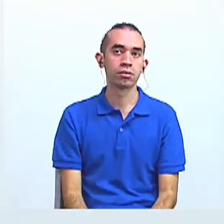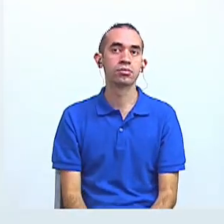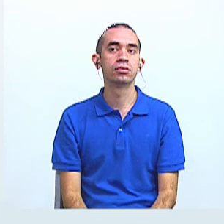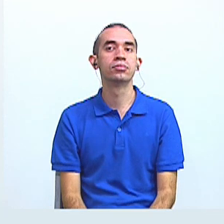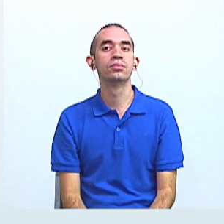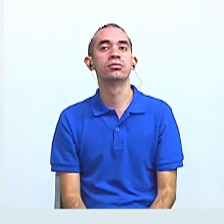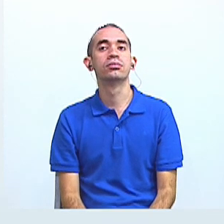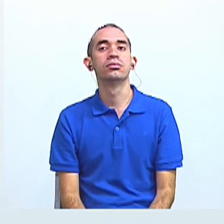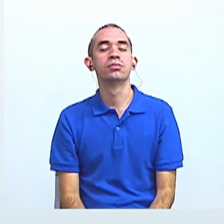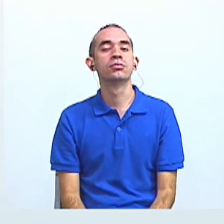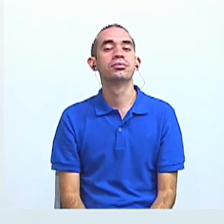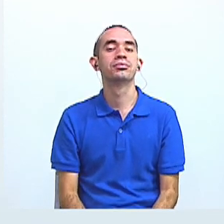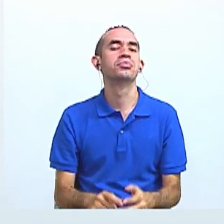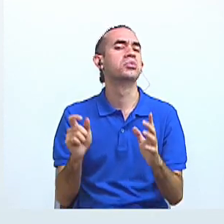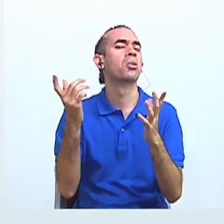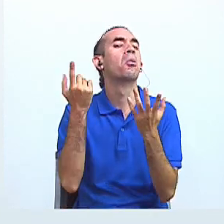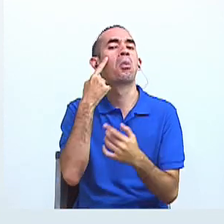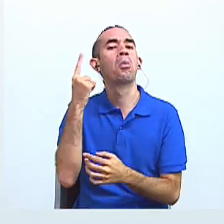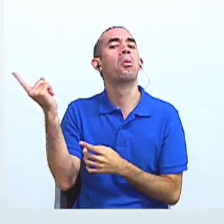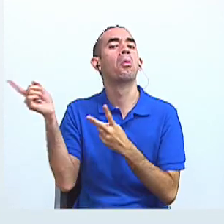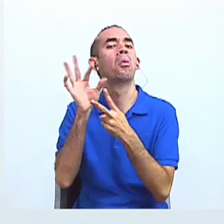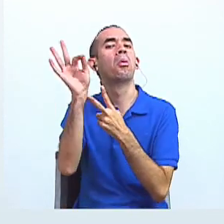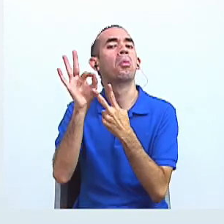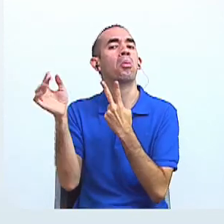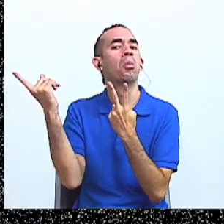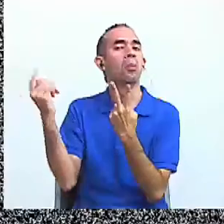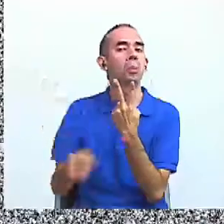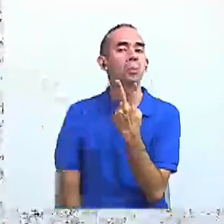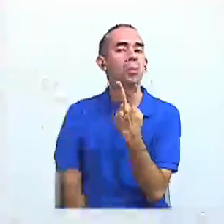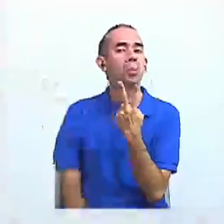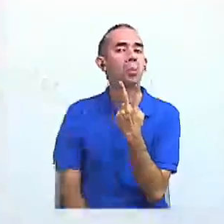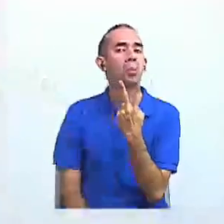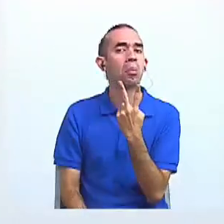¿Cómo se escribe? Vio,